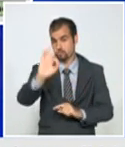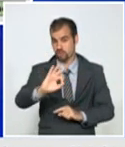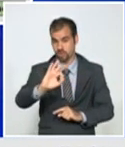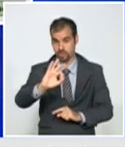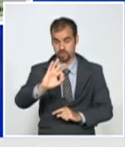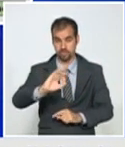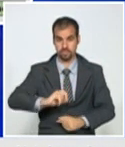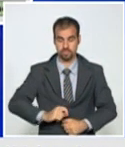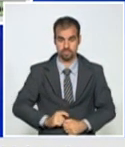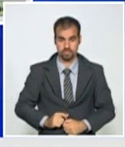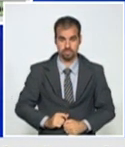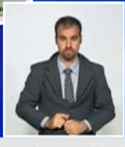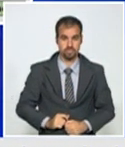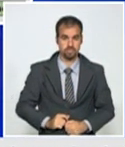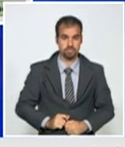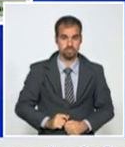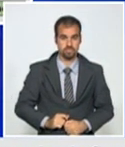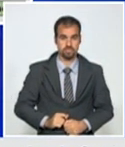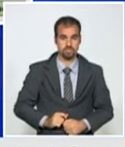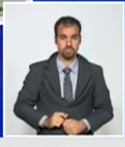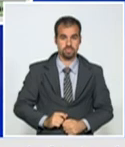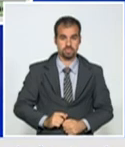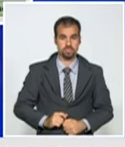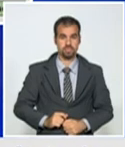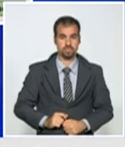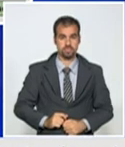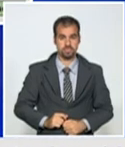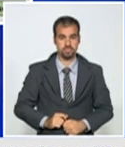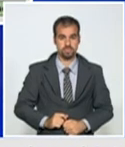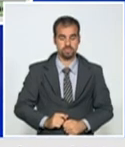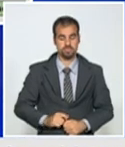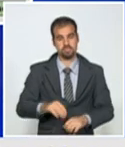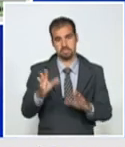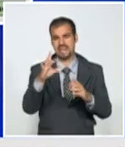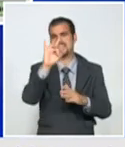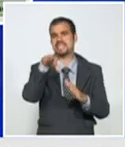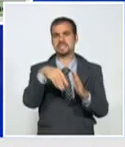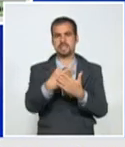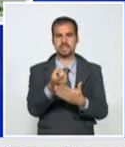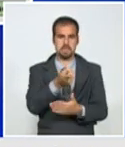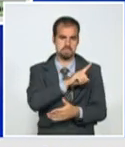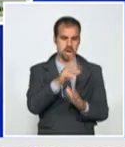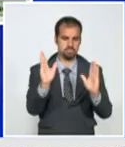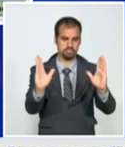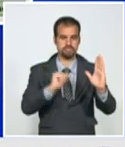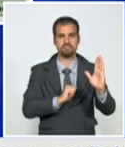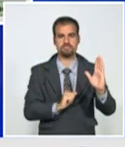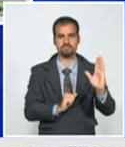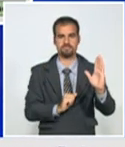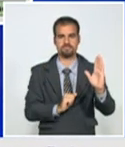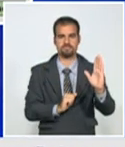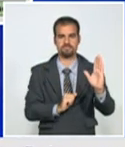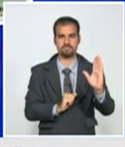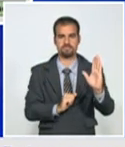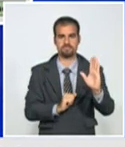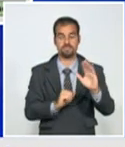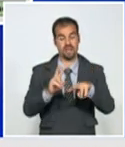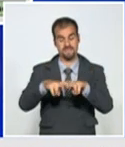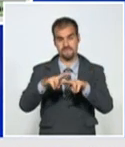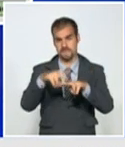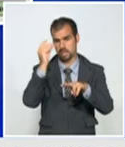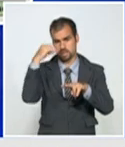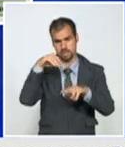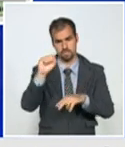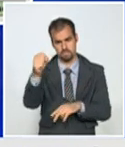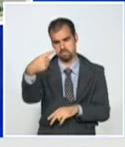confirmados por 100.000 habitantes en los últimos 15 días. La Habana, reitero, superior a la